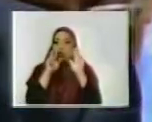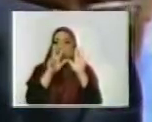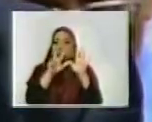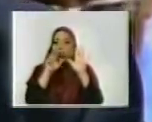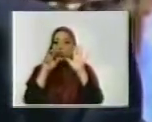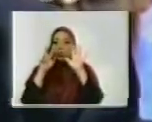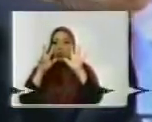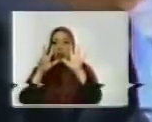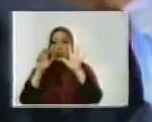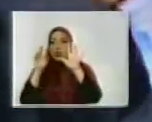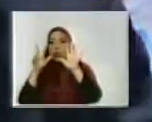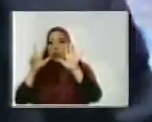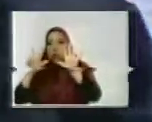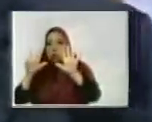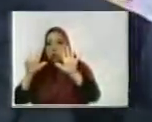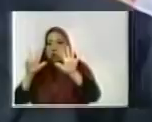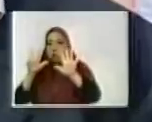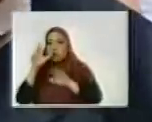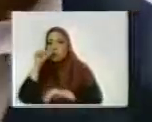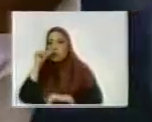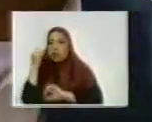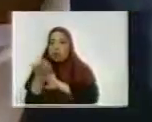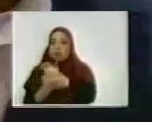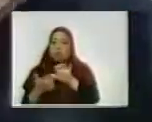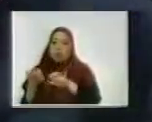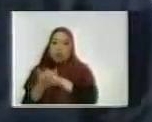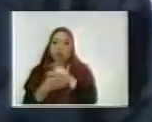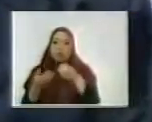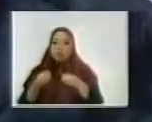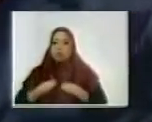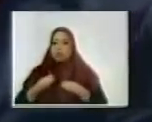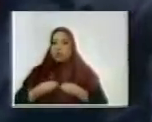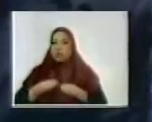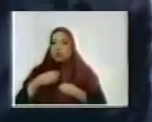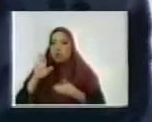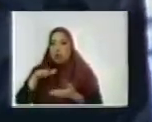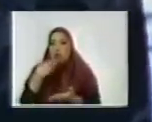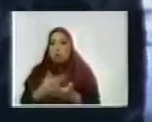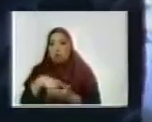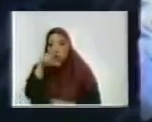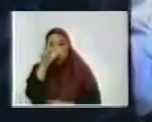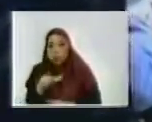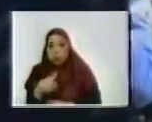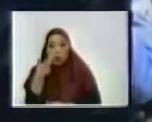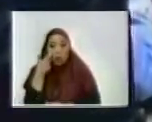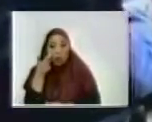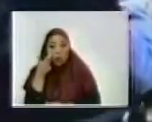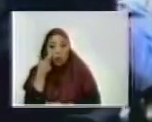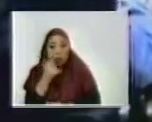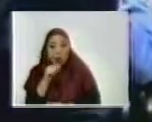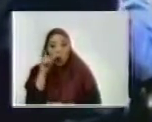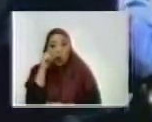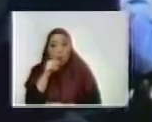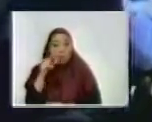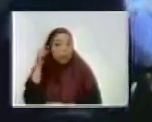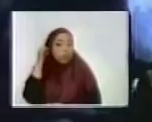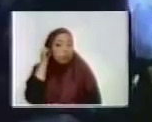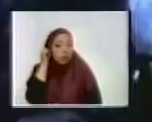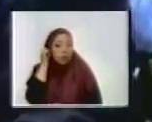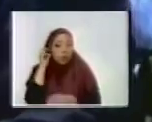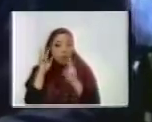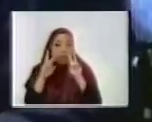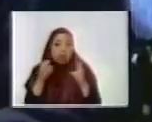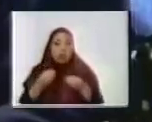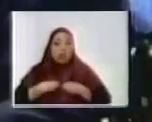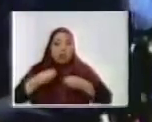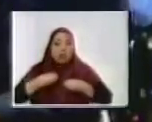Conscientemente enfrentamos esta situación y aquí hay testigos presenciales de hombres y mujeres que sobrevivieron